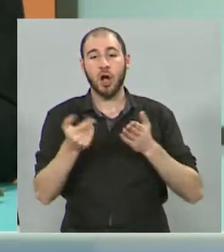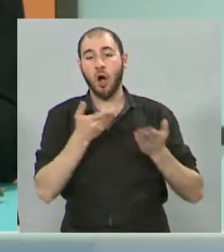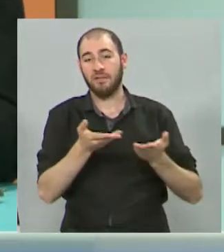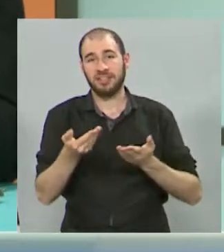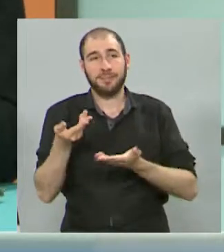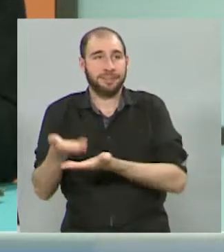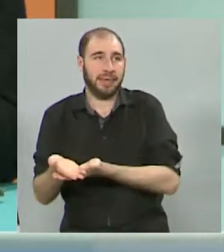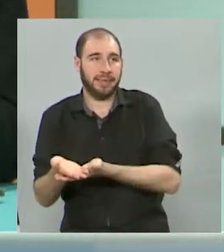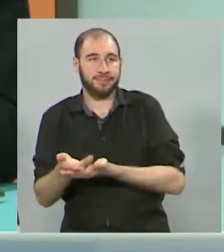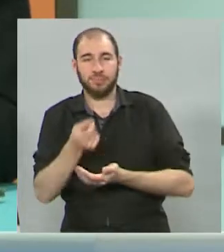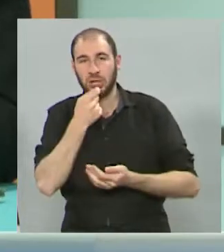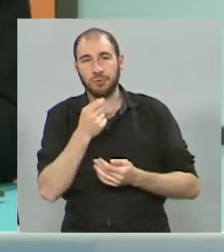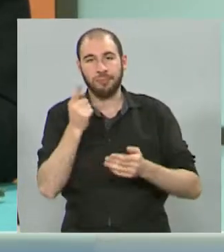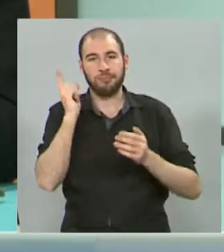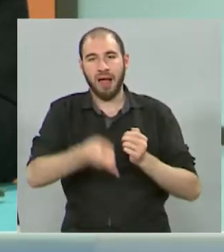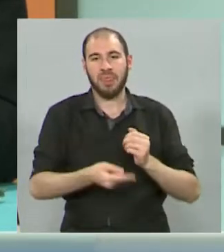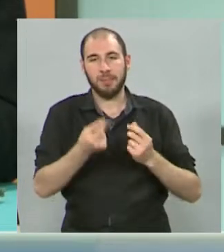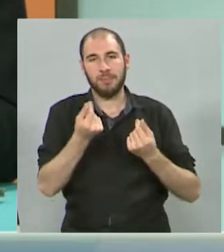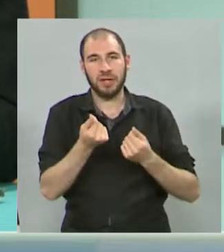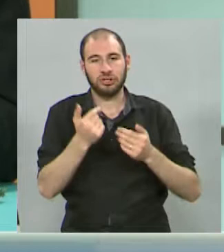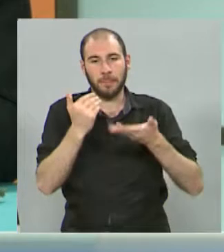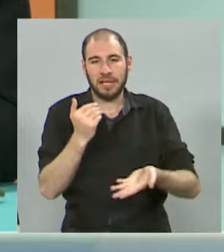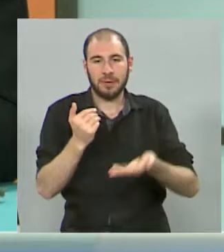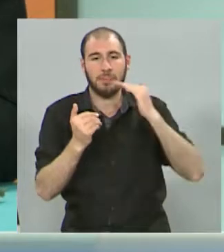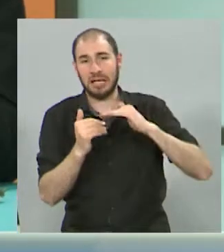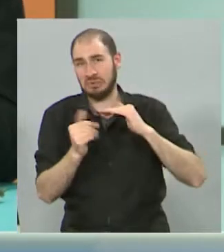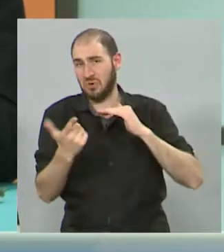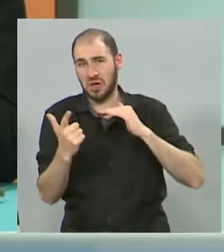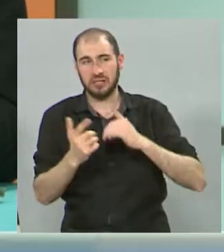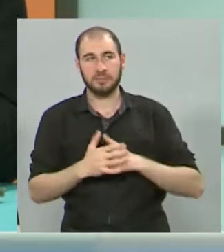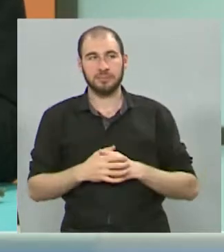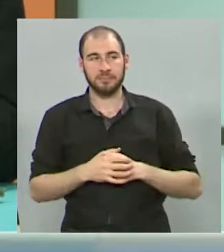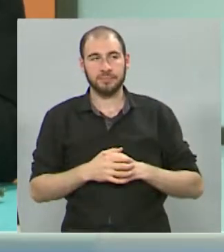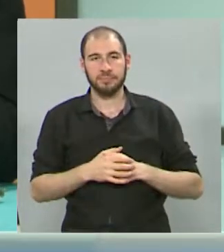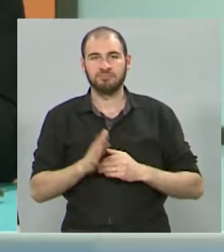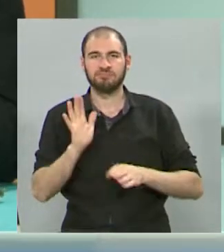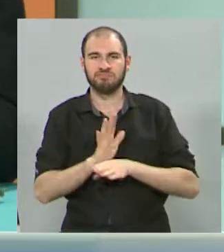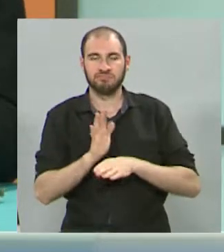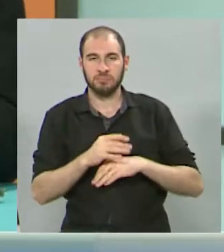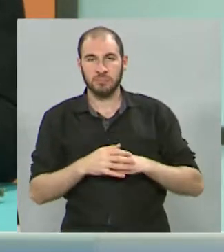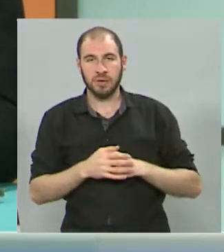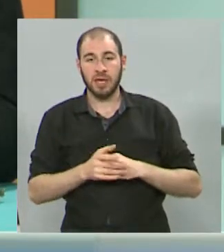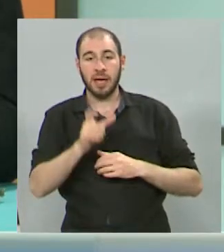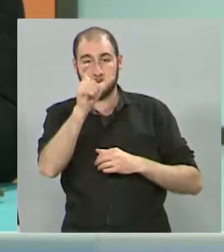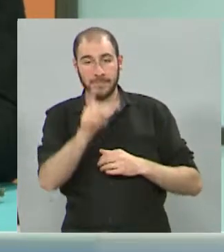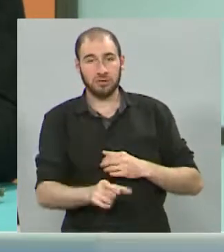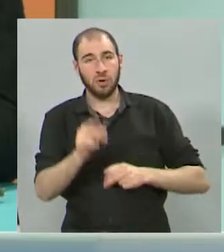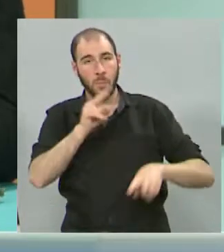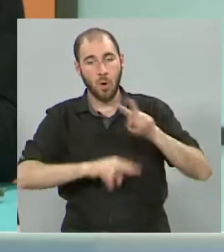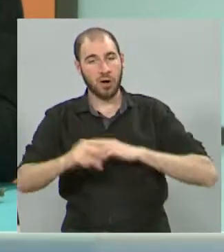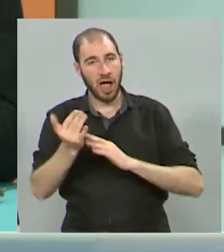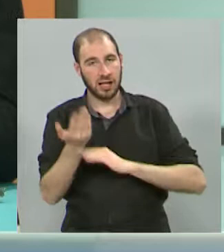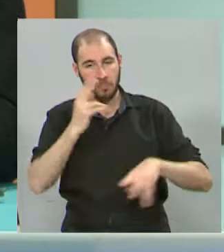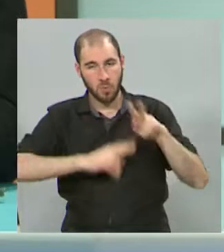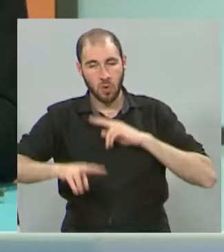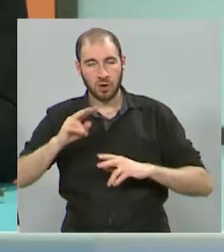y la demanda, es decir, nadie establece un precio mínimo ni un precio máximo de alquiler. Es decir, que la persona que esté buscando un alquiler